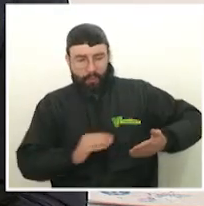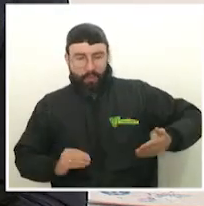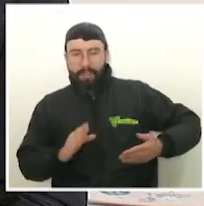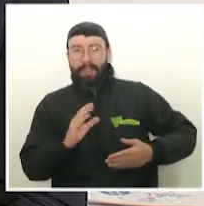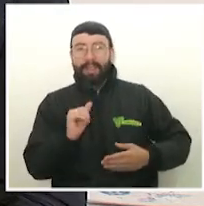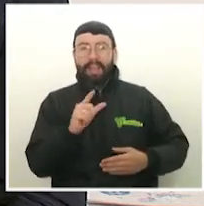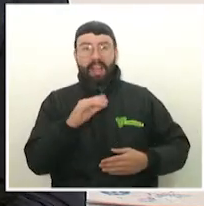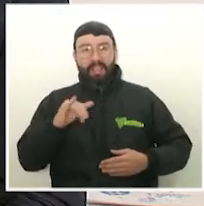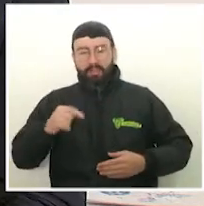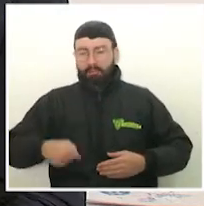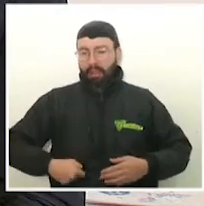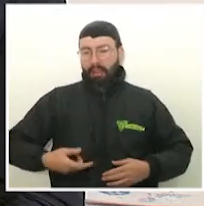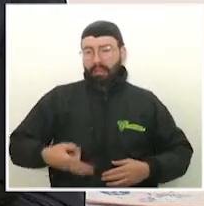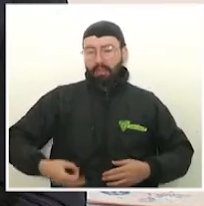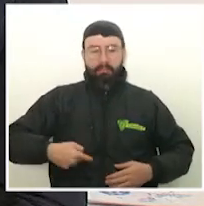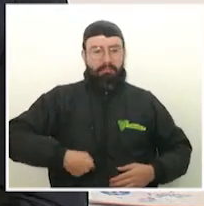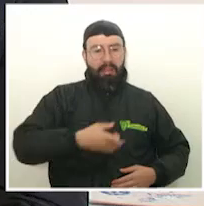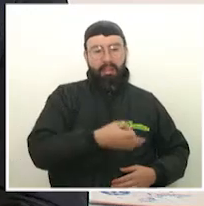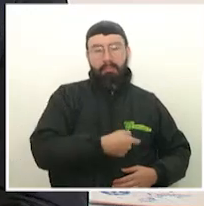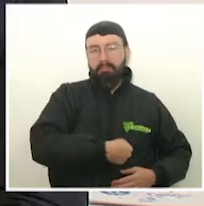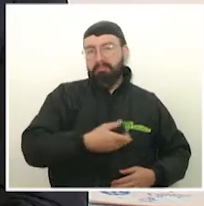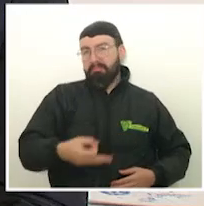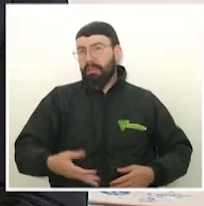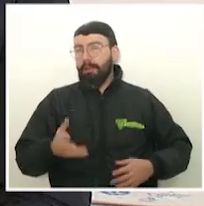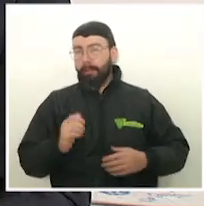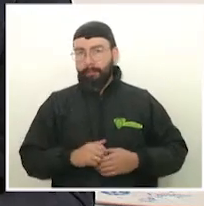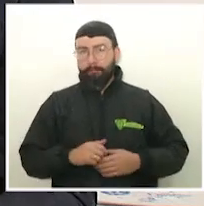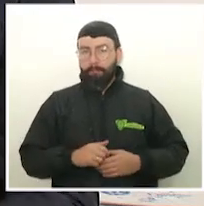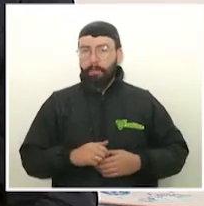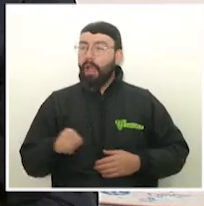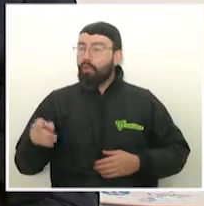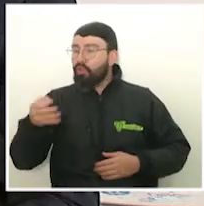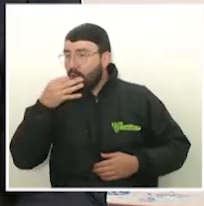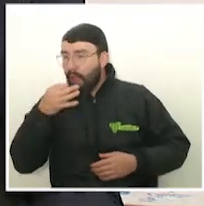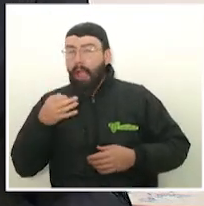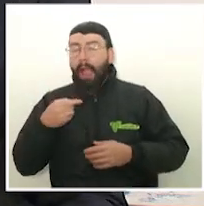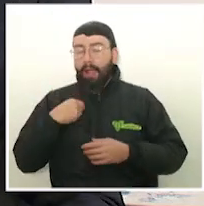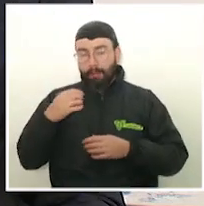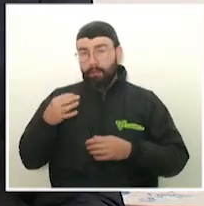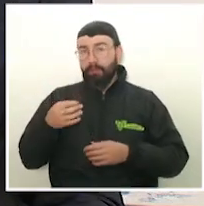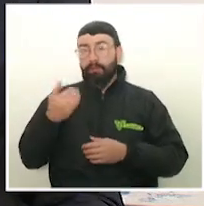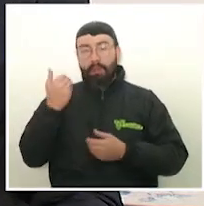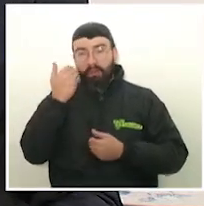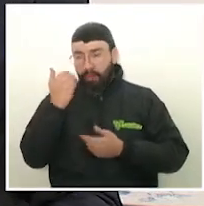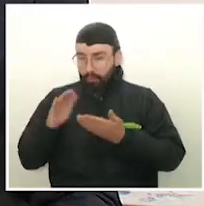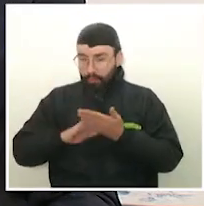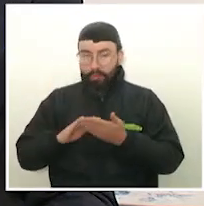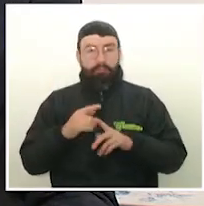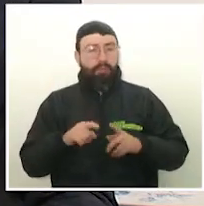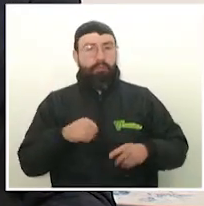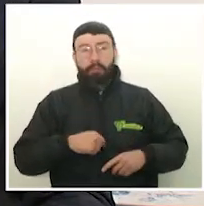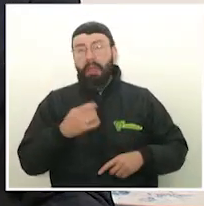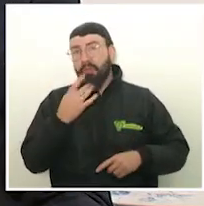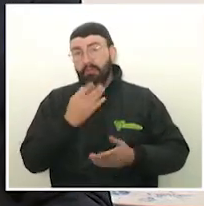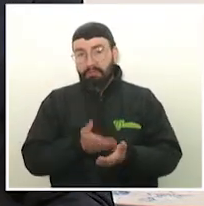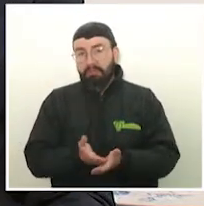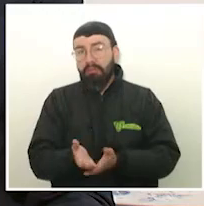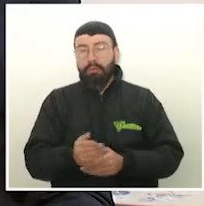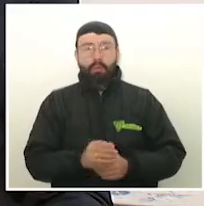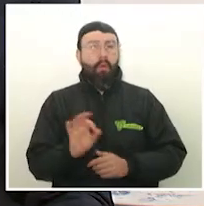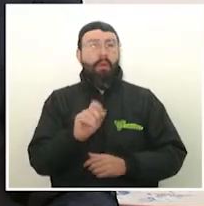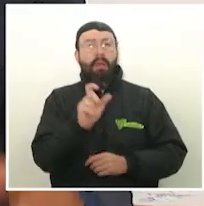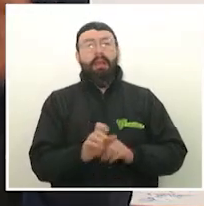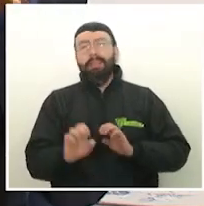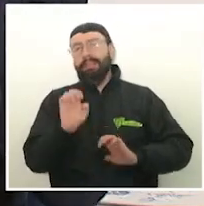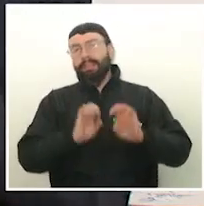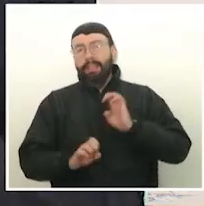una pastica milagrosa, pero no me quitaron los azúcares. Las defensas. No, es que mantiene con rinitis, con mocos,